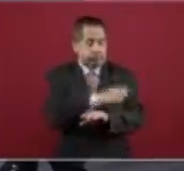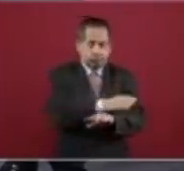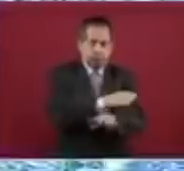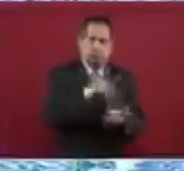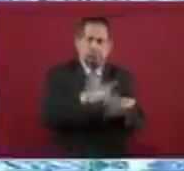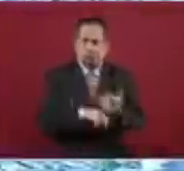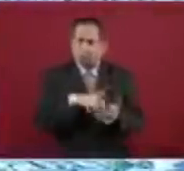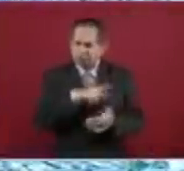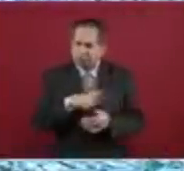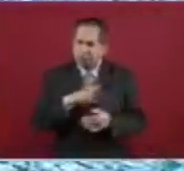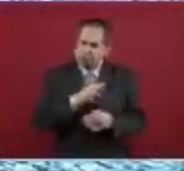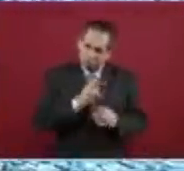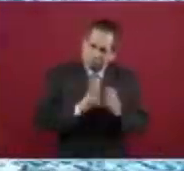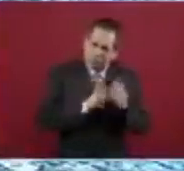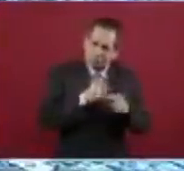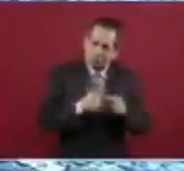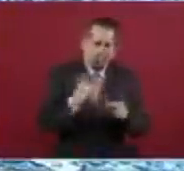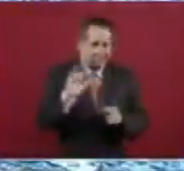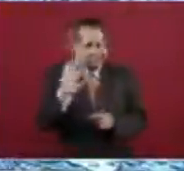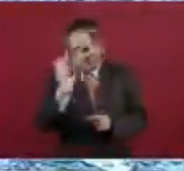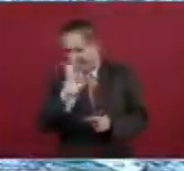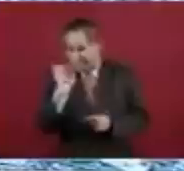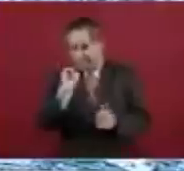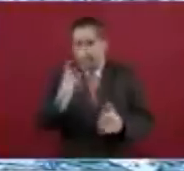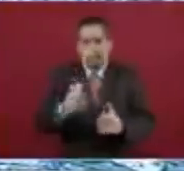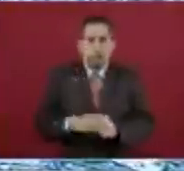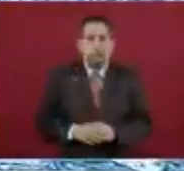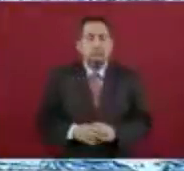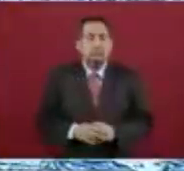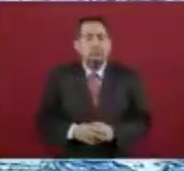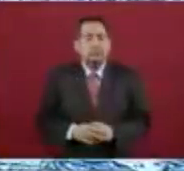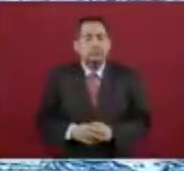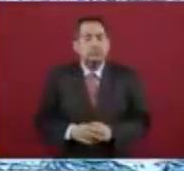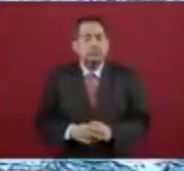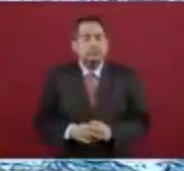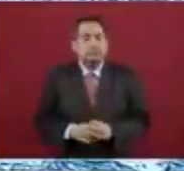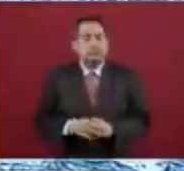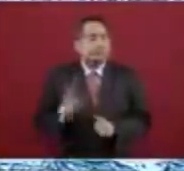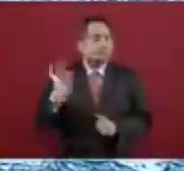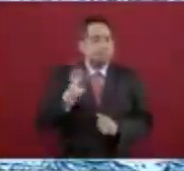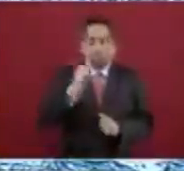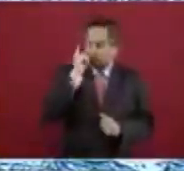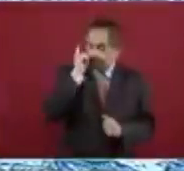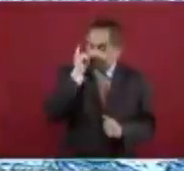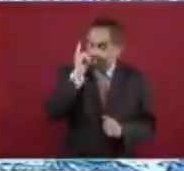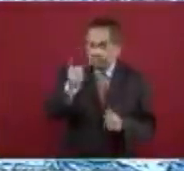convertirse en algo así. Ahora es un momento en el que lo importante es